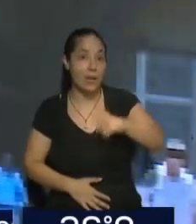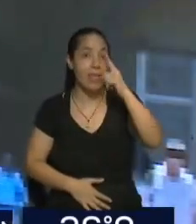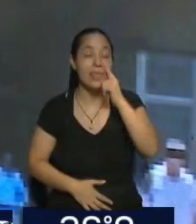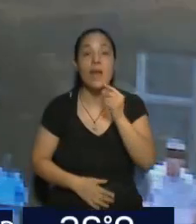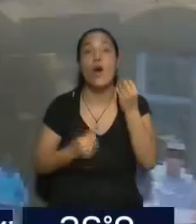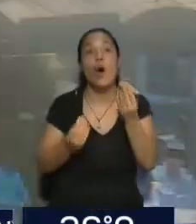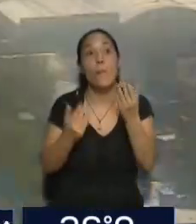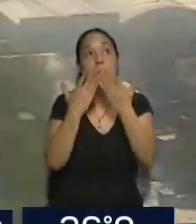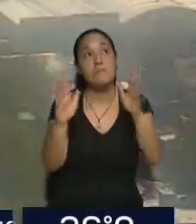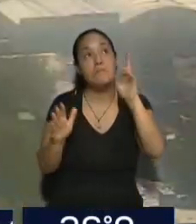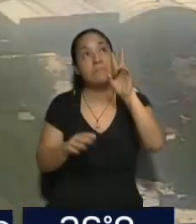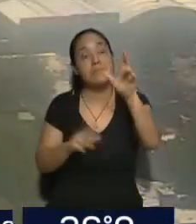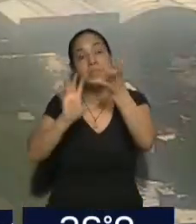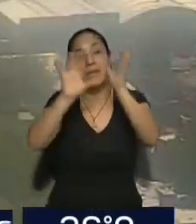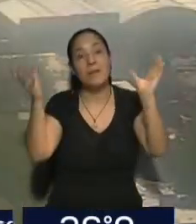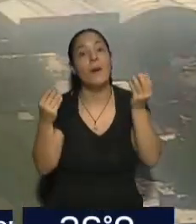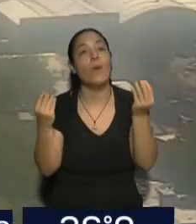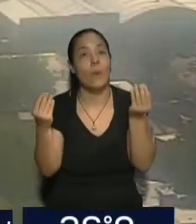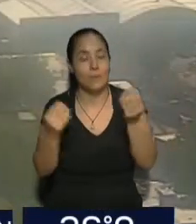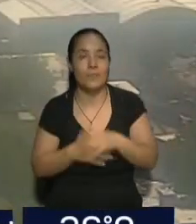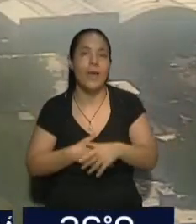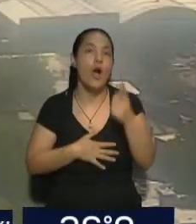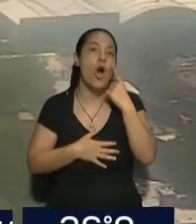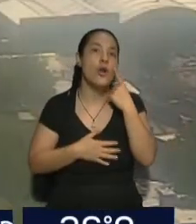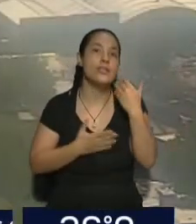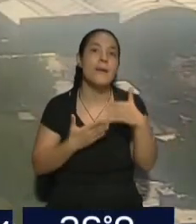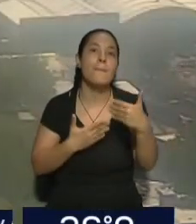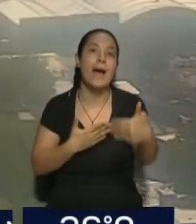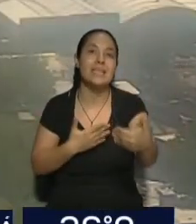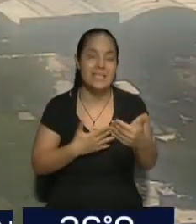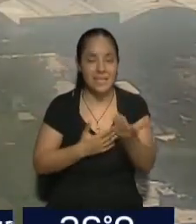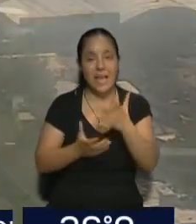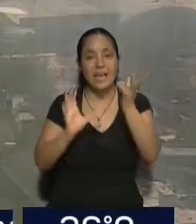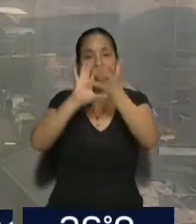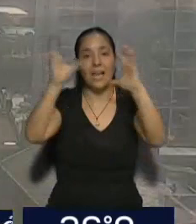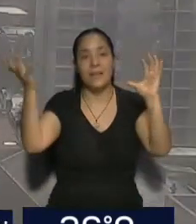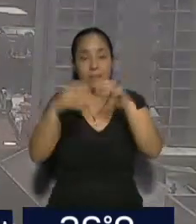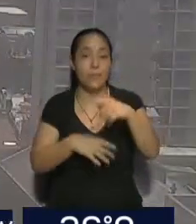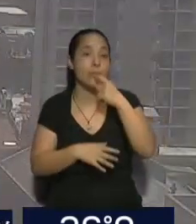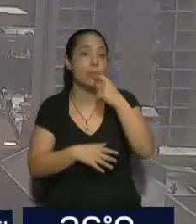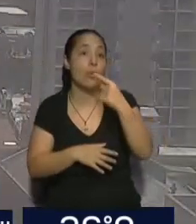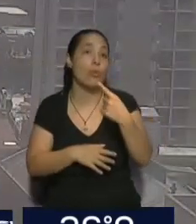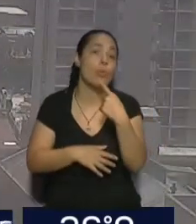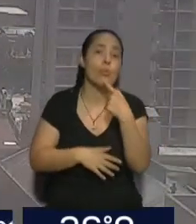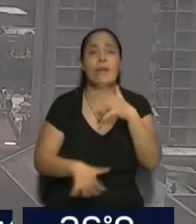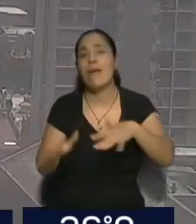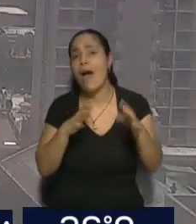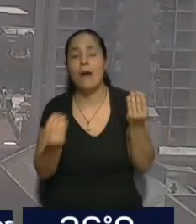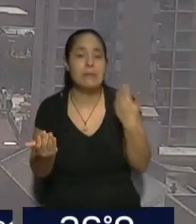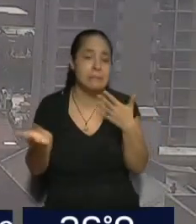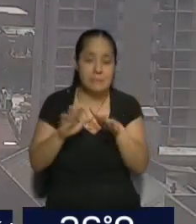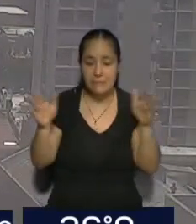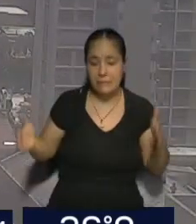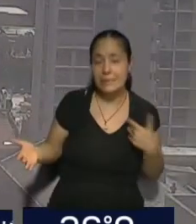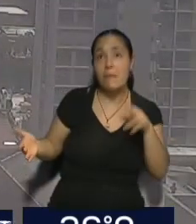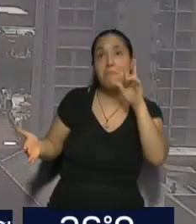Vamos a abrir una ventana a esta hora porque los vamos a invitar a conocer un poco más el pronóstico del tiempo. Por ahí, si usted tiene dudas, ¿qué hago? Estoy ahí porque se